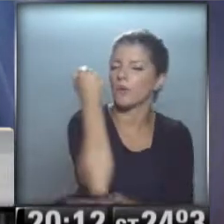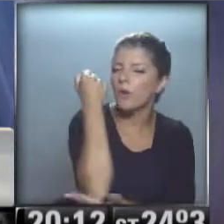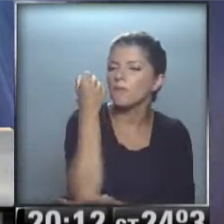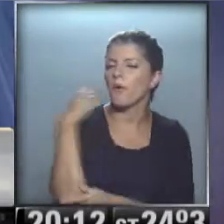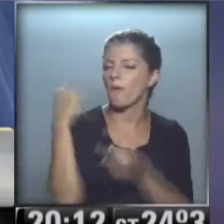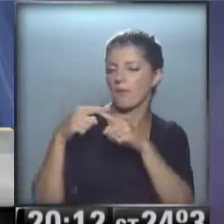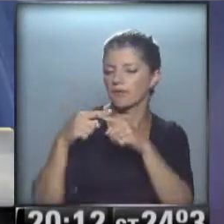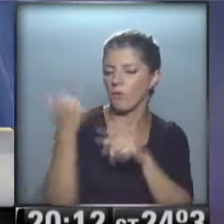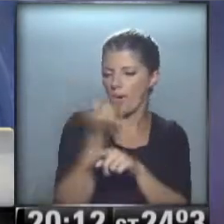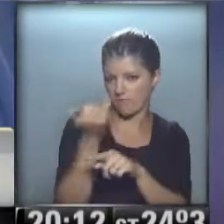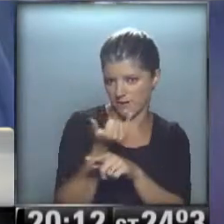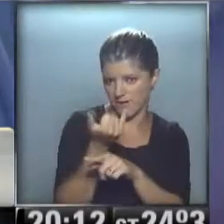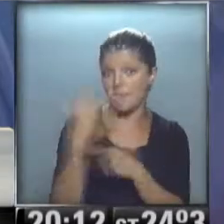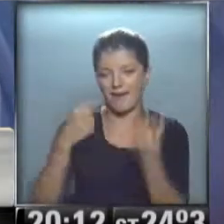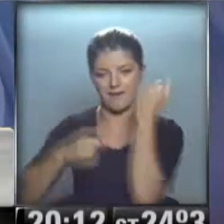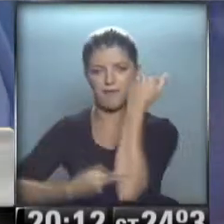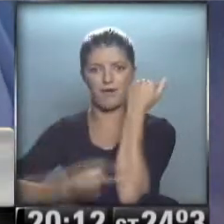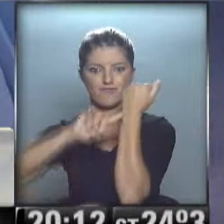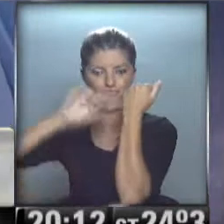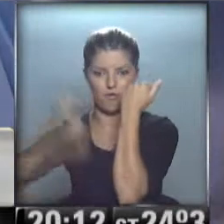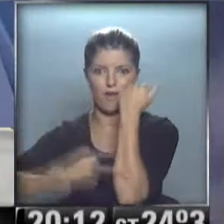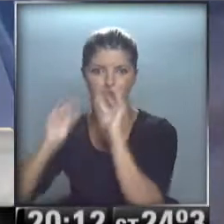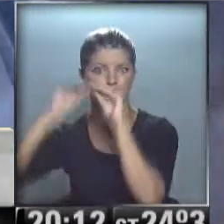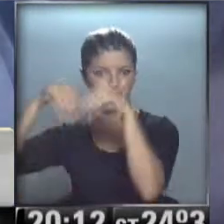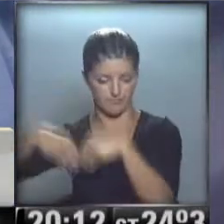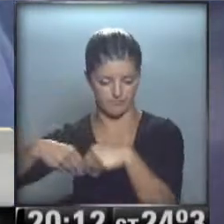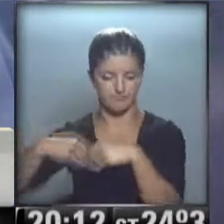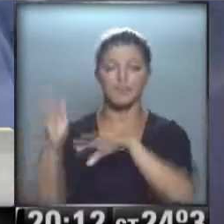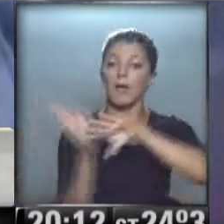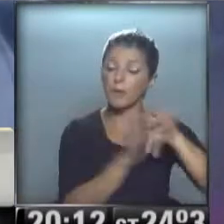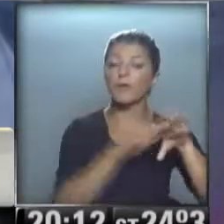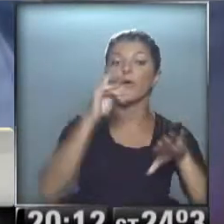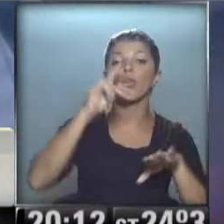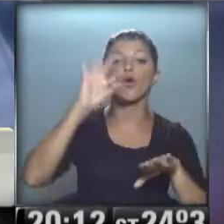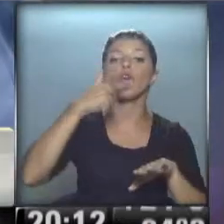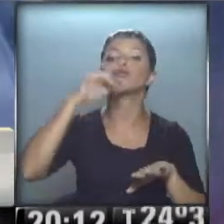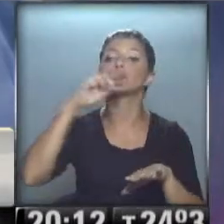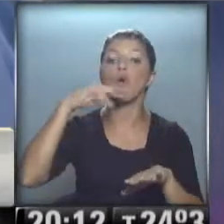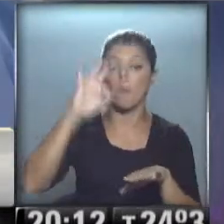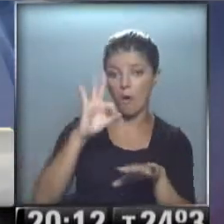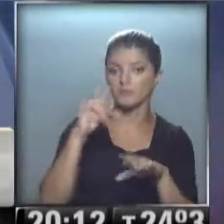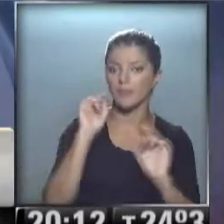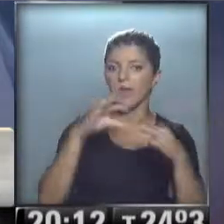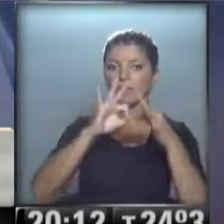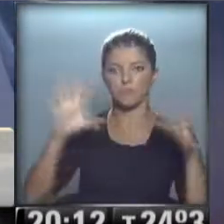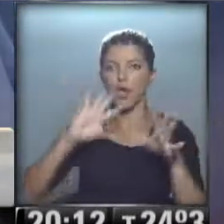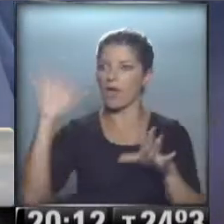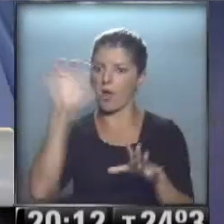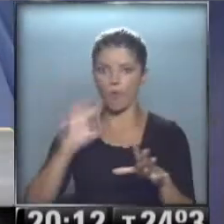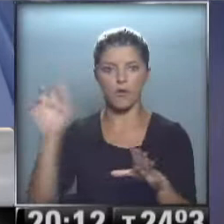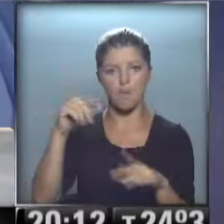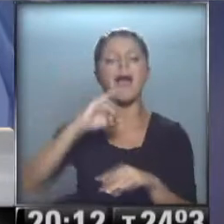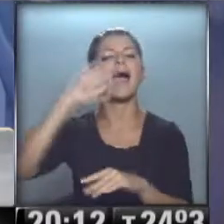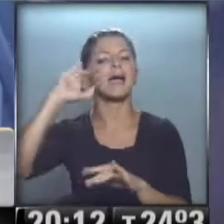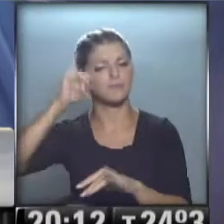llevaban a la desintegración de Yugoslavia. Cuando Kosovo declaró su independencia, la mayoría de la Unión Europea la aceptó, menos el